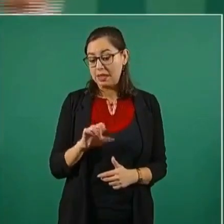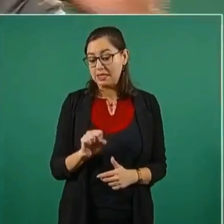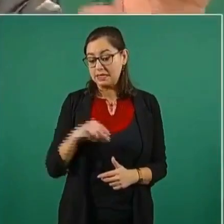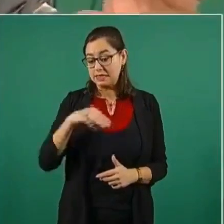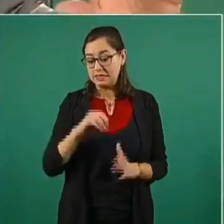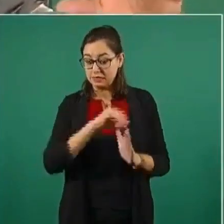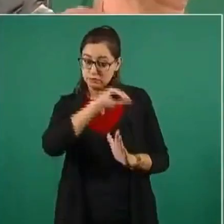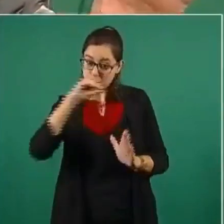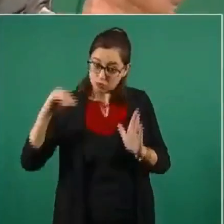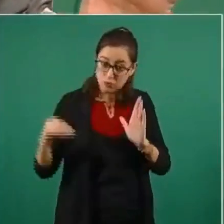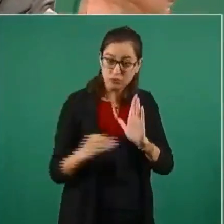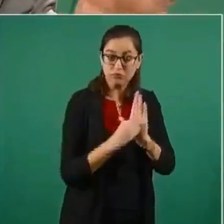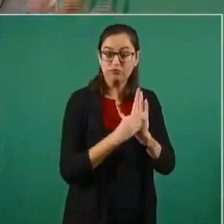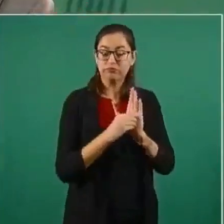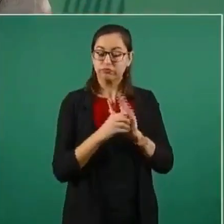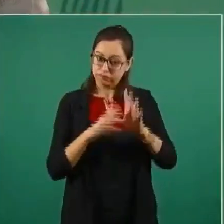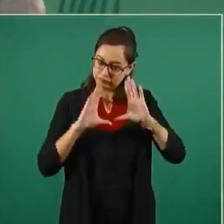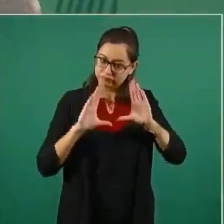Buenos ciudadanos,